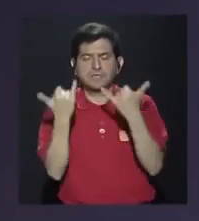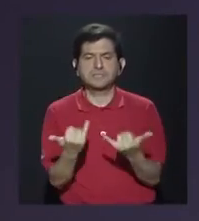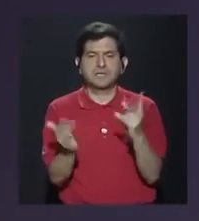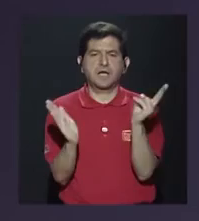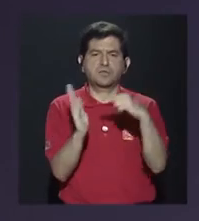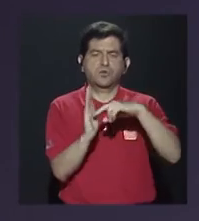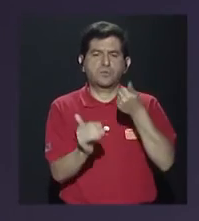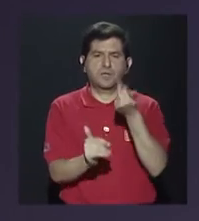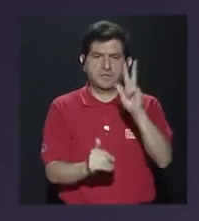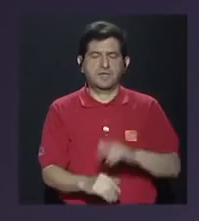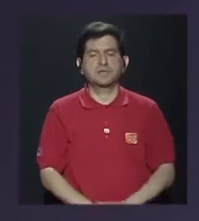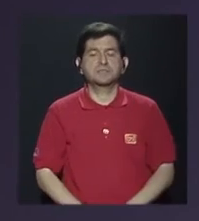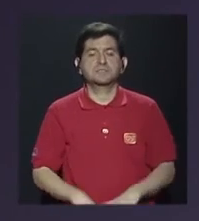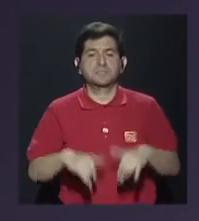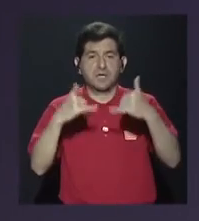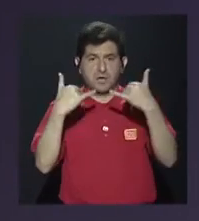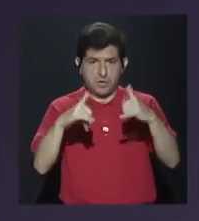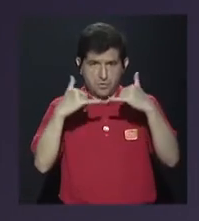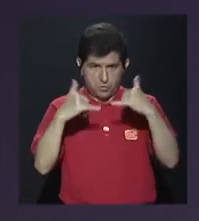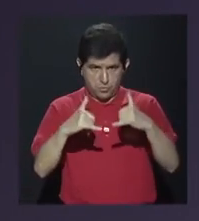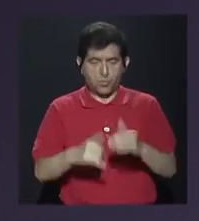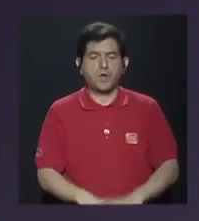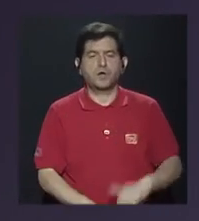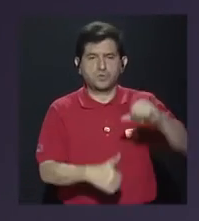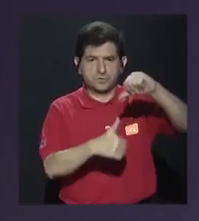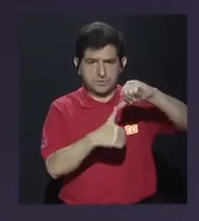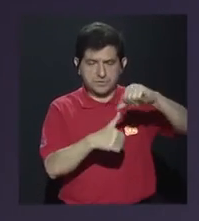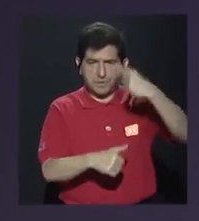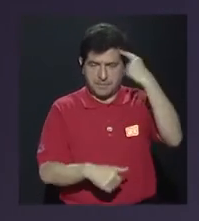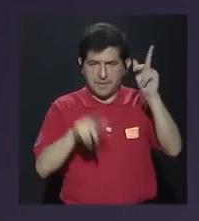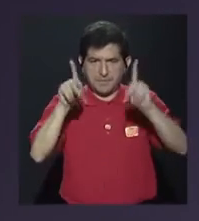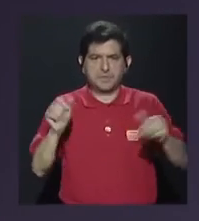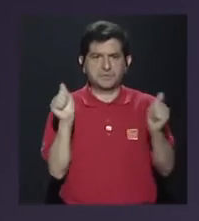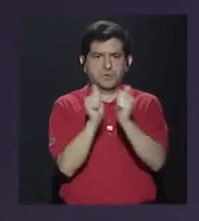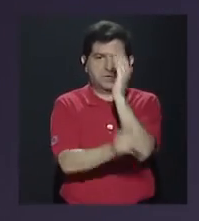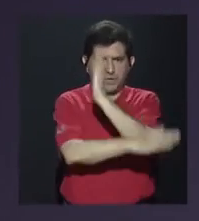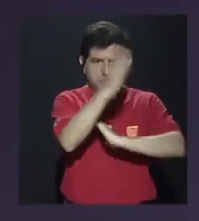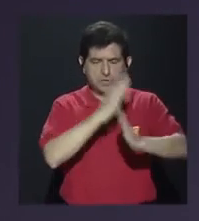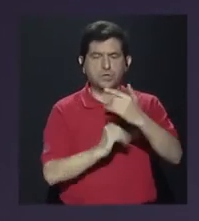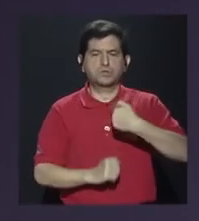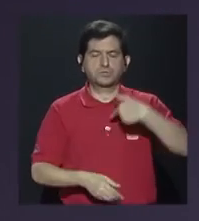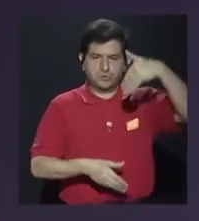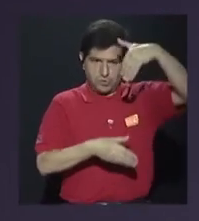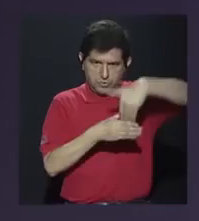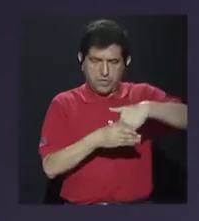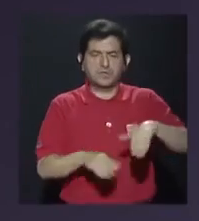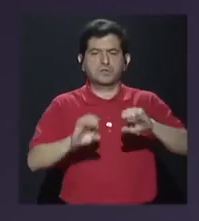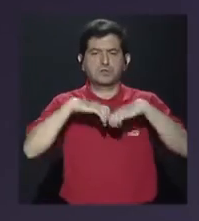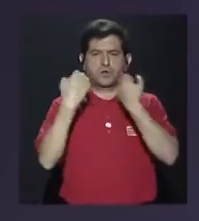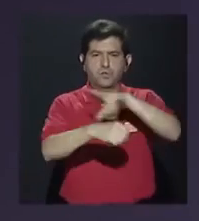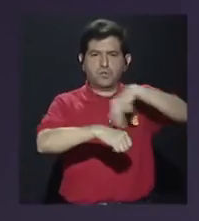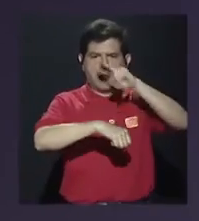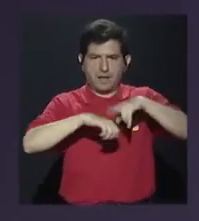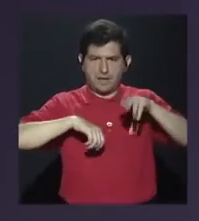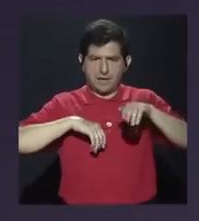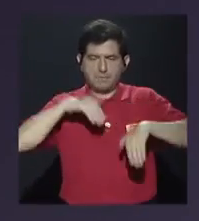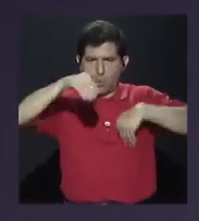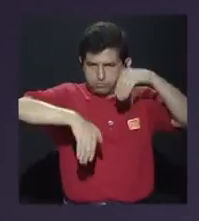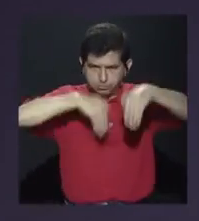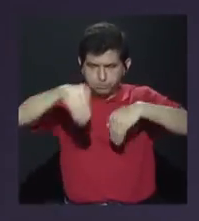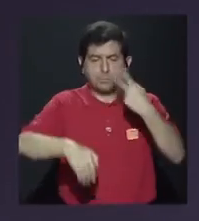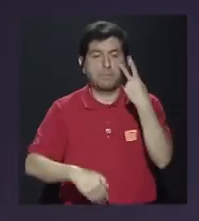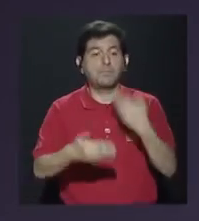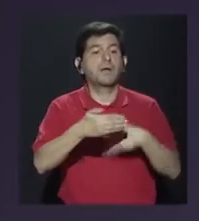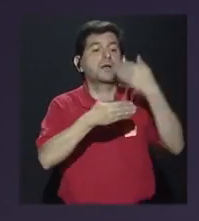que fueron los Juegos para Centroamericanos, fui parte de la Selección Nacional de Natación. Posterior a eso, vi